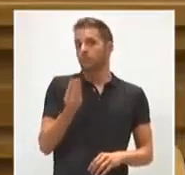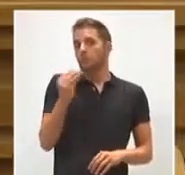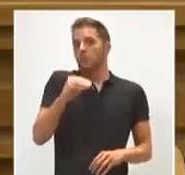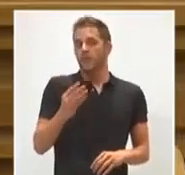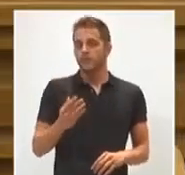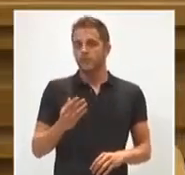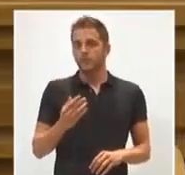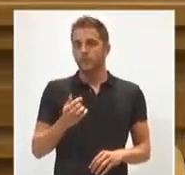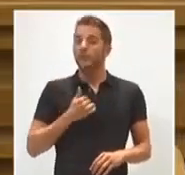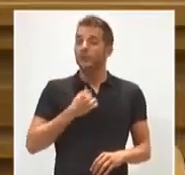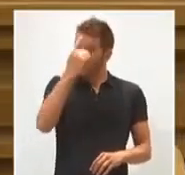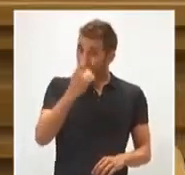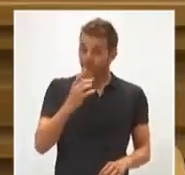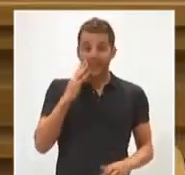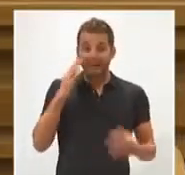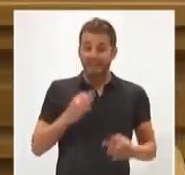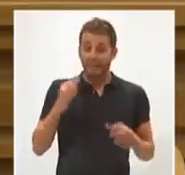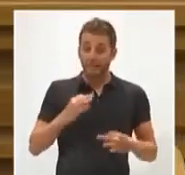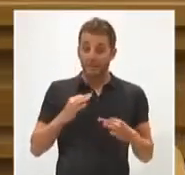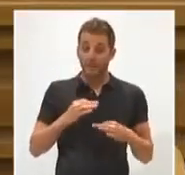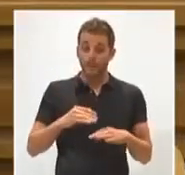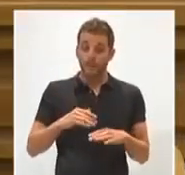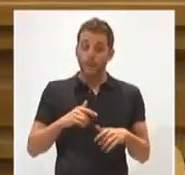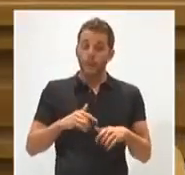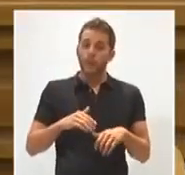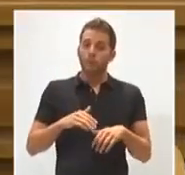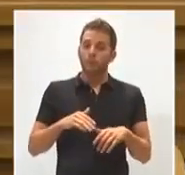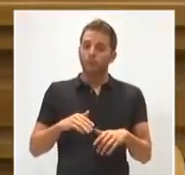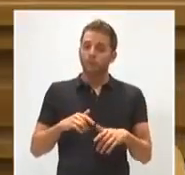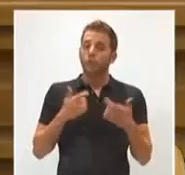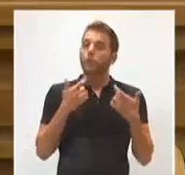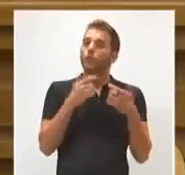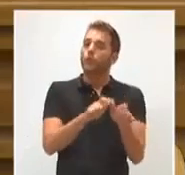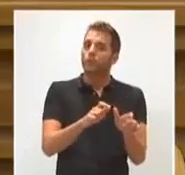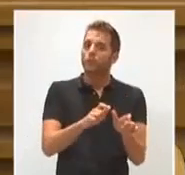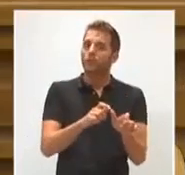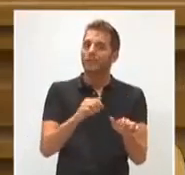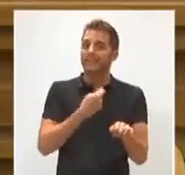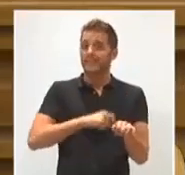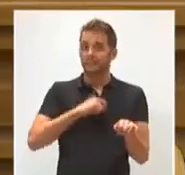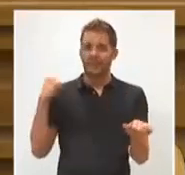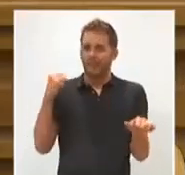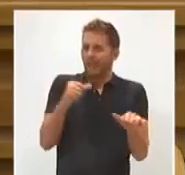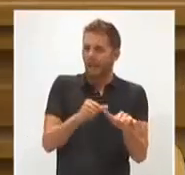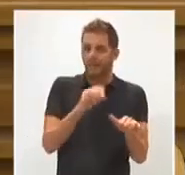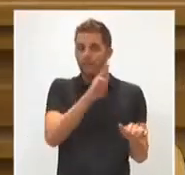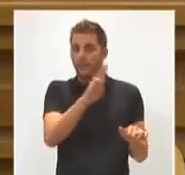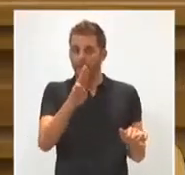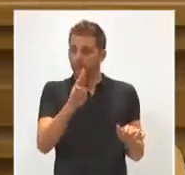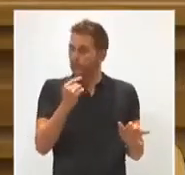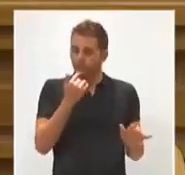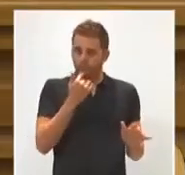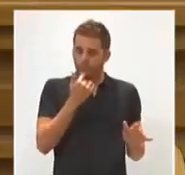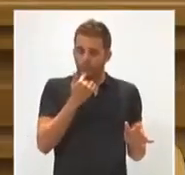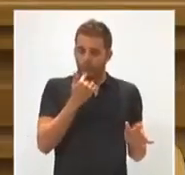yo creo que no es positivo que un partido que ha gobernado en españa tanto tiempo como el pp lo digo abiertamente tomen me lo de verdad con